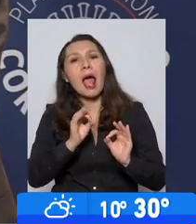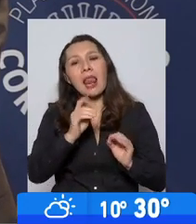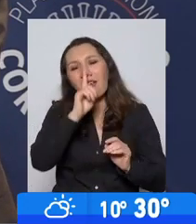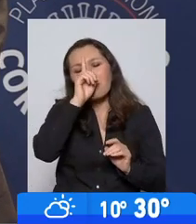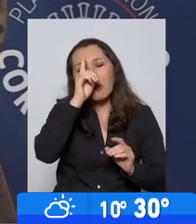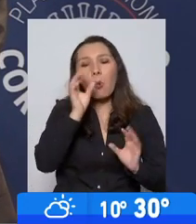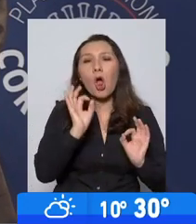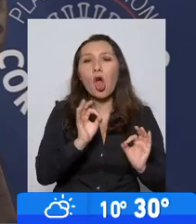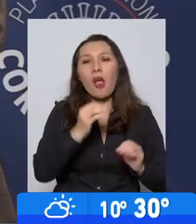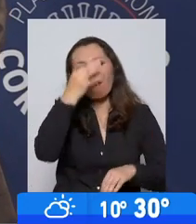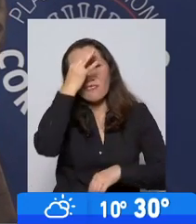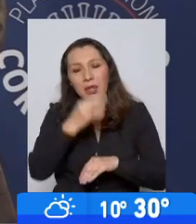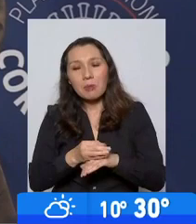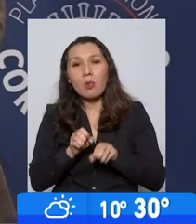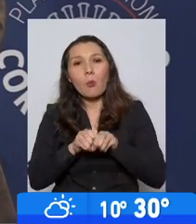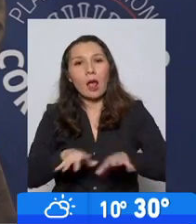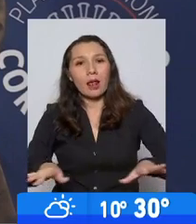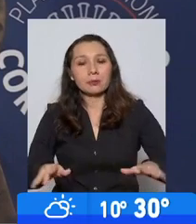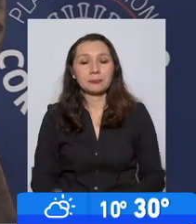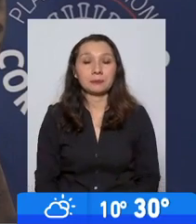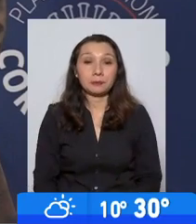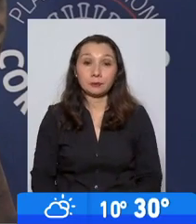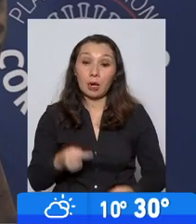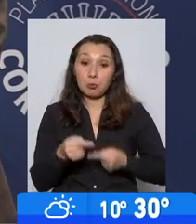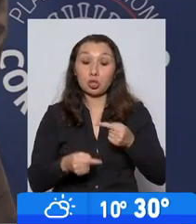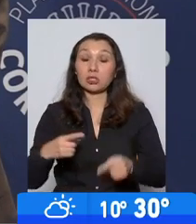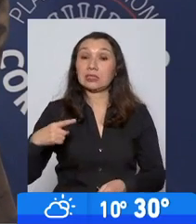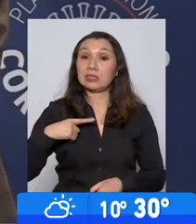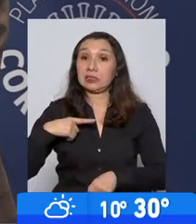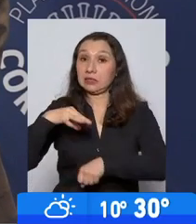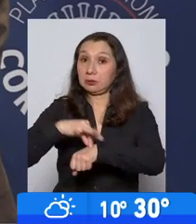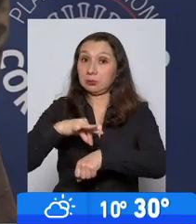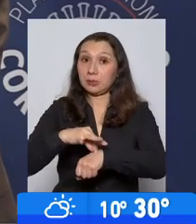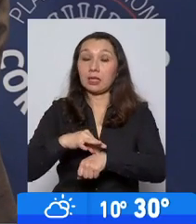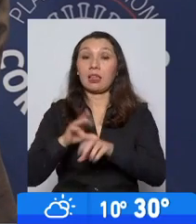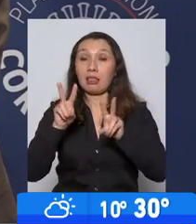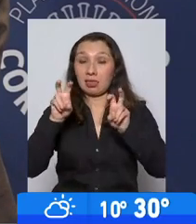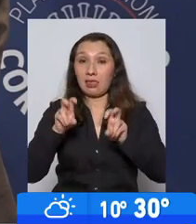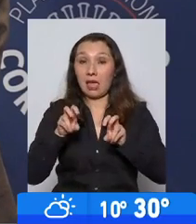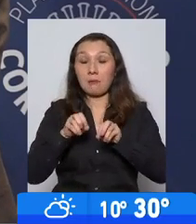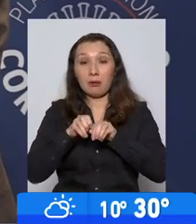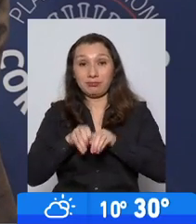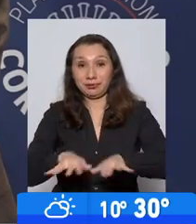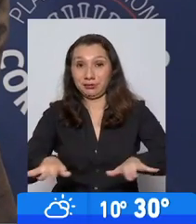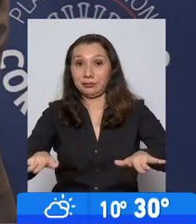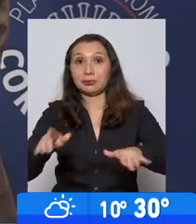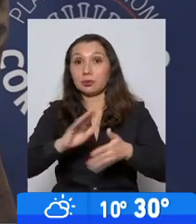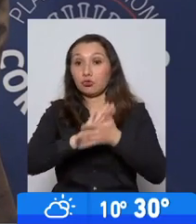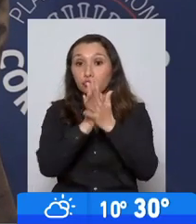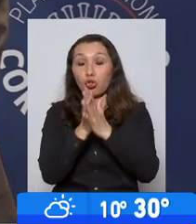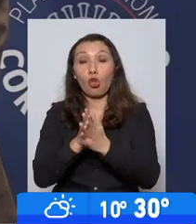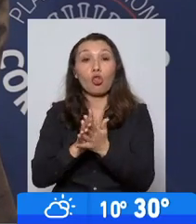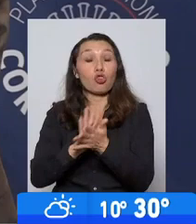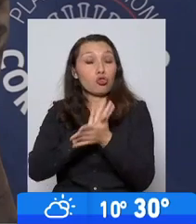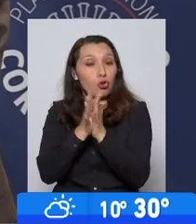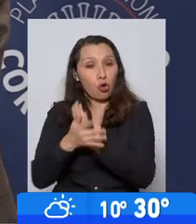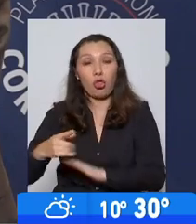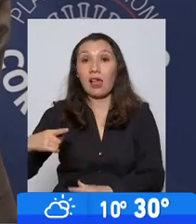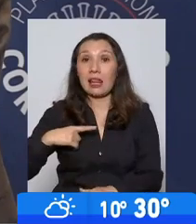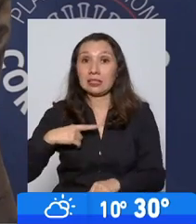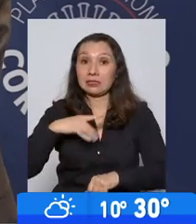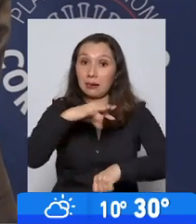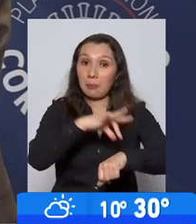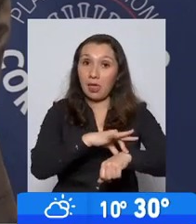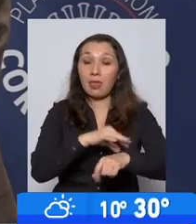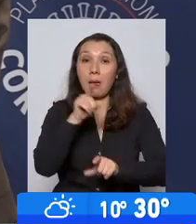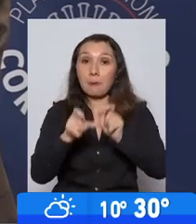pandemia? Bueno, como el proceso de licencia médica hoy día con respecto a la pandemia, todas las licencias médicas de